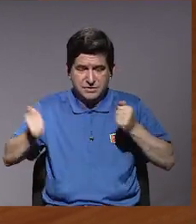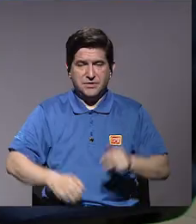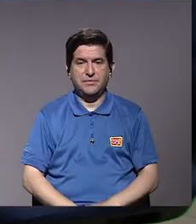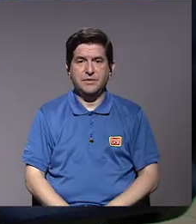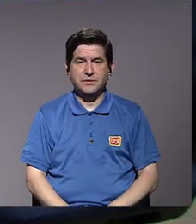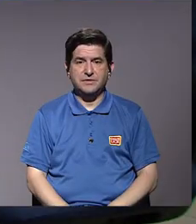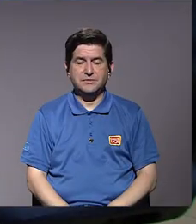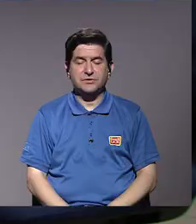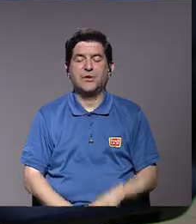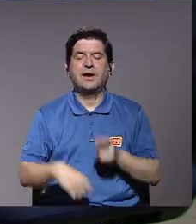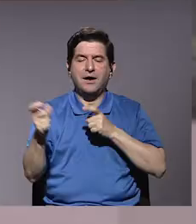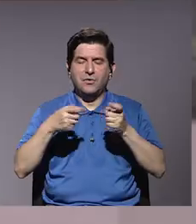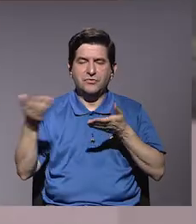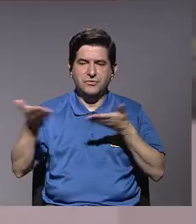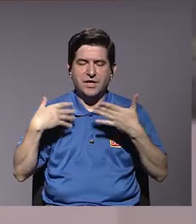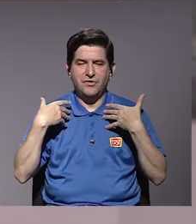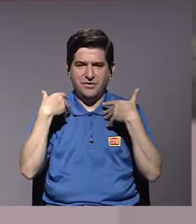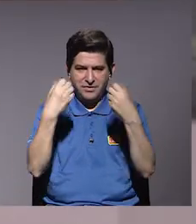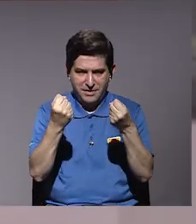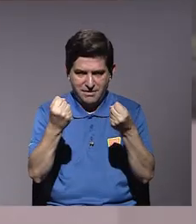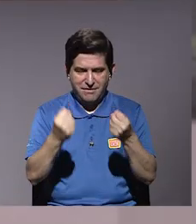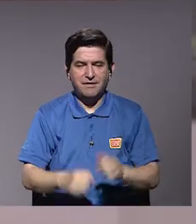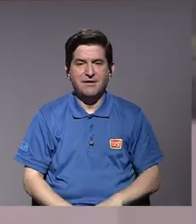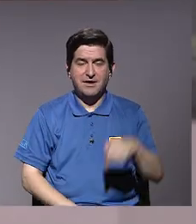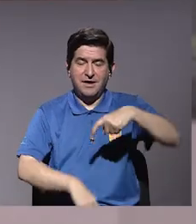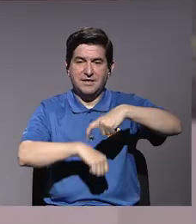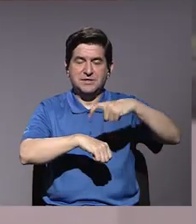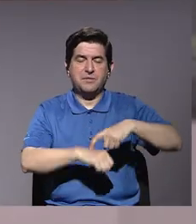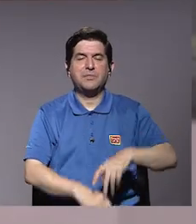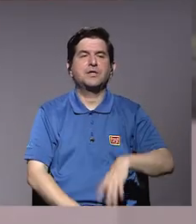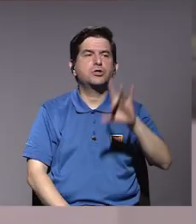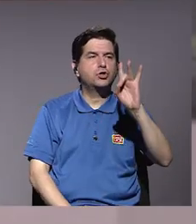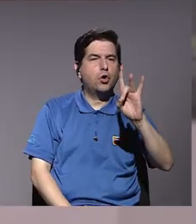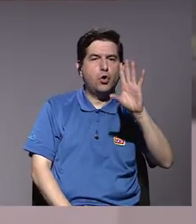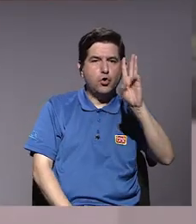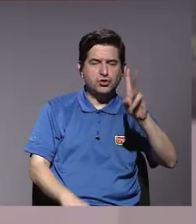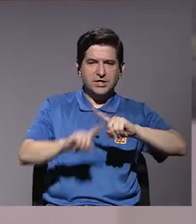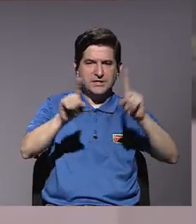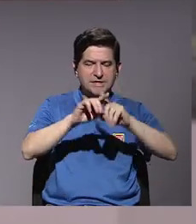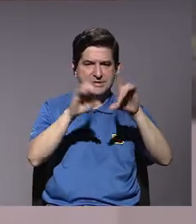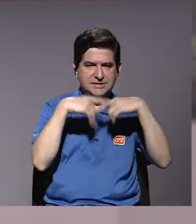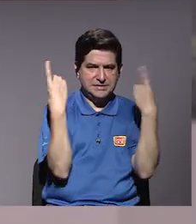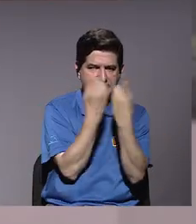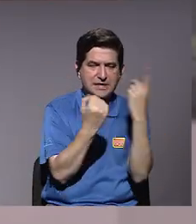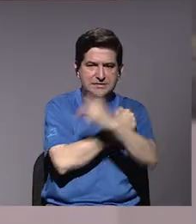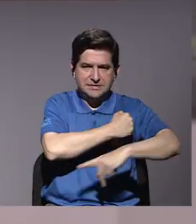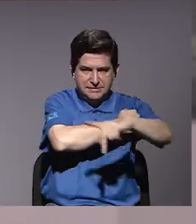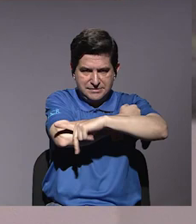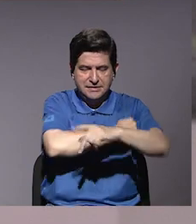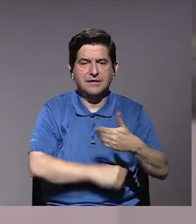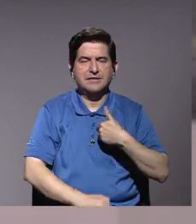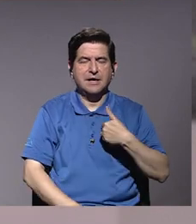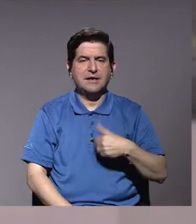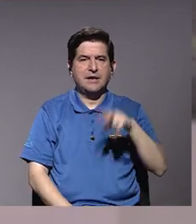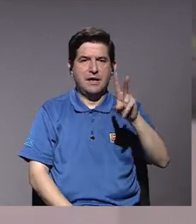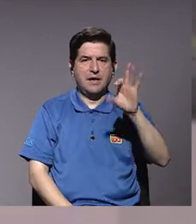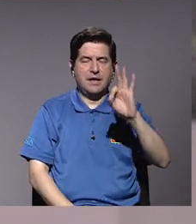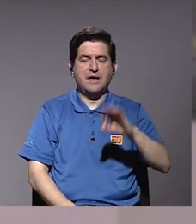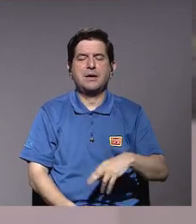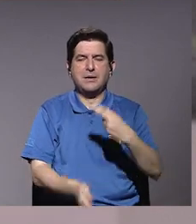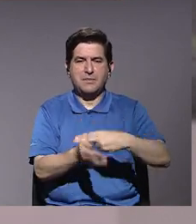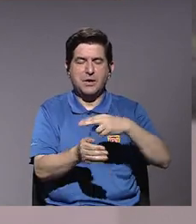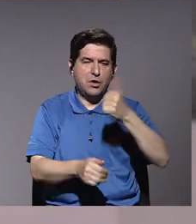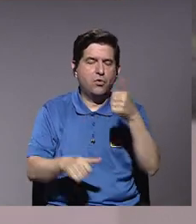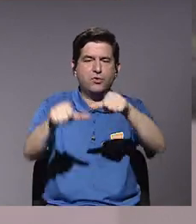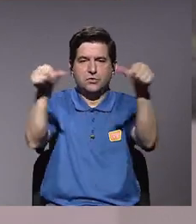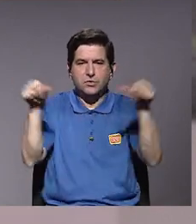los usuarios del servicio. Bueno, somos las Contralorías de Servicios de Salud, que en este momento somos 86 Contralorías a nivel nacional. Uh-huh. Tenemos